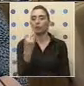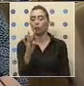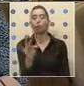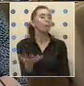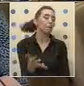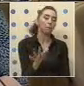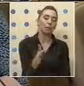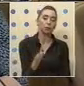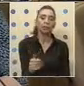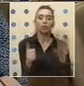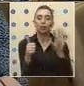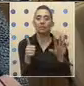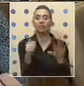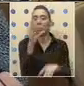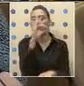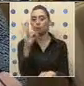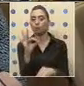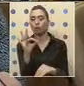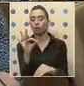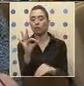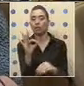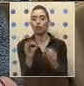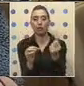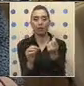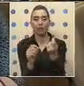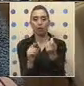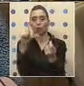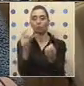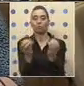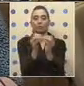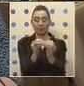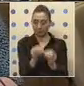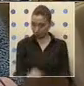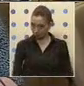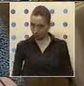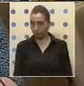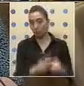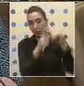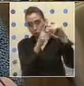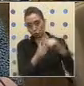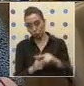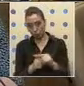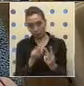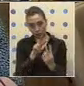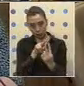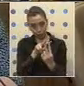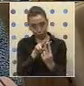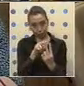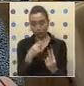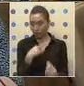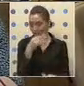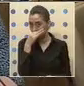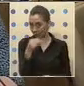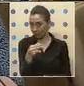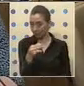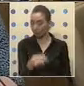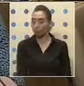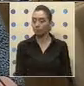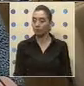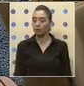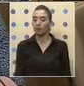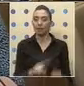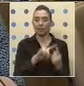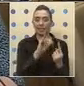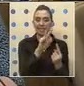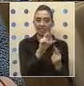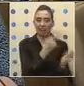alrededor de 6% de su valor. Al considerar la suma de solo estos dos efectos a que me acabo de referir, esto es,